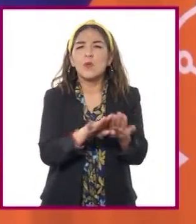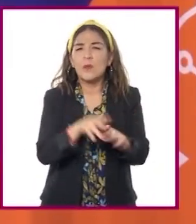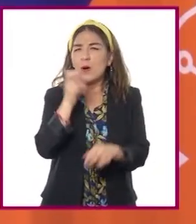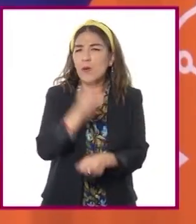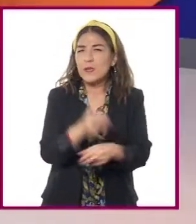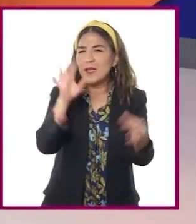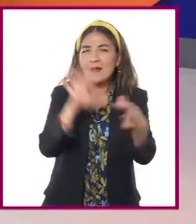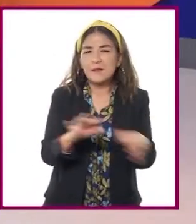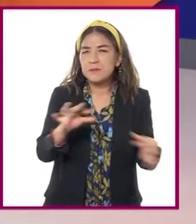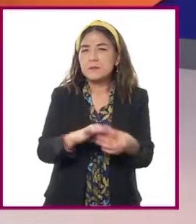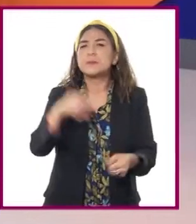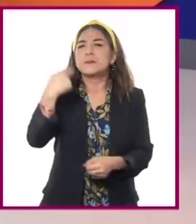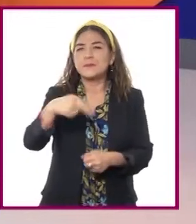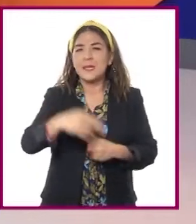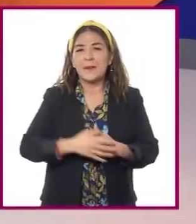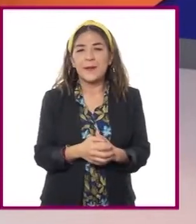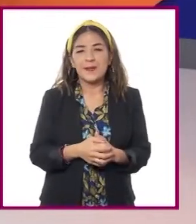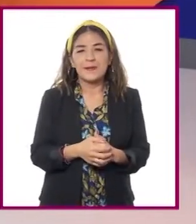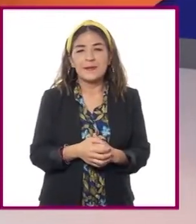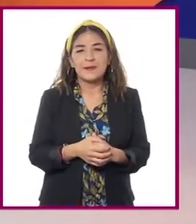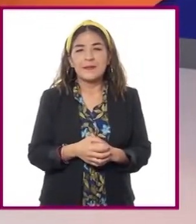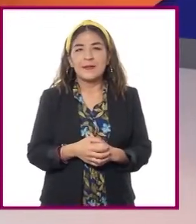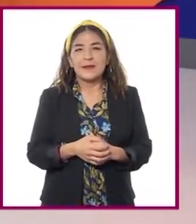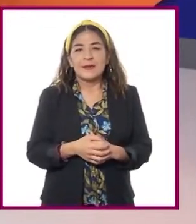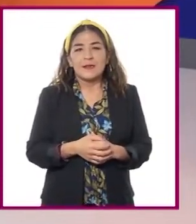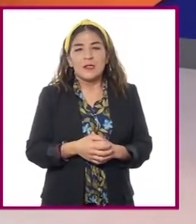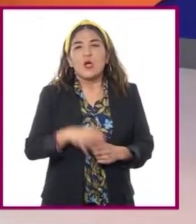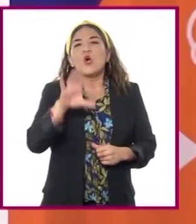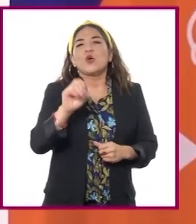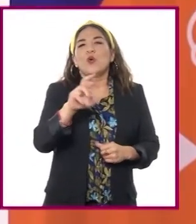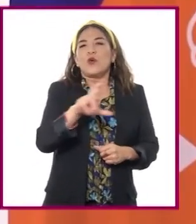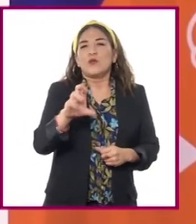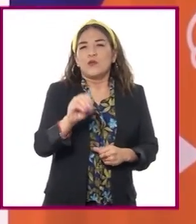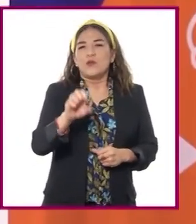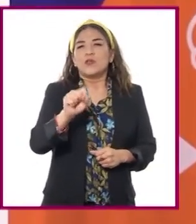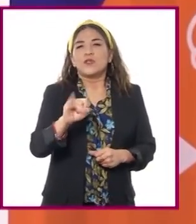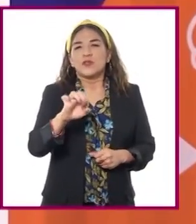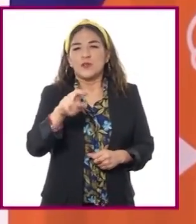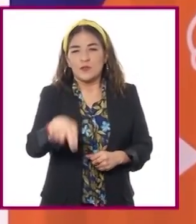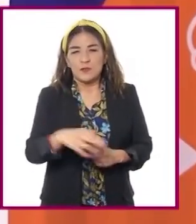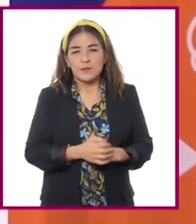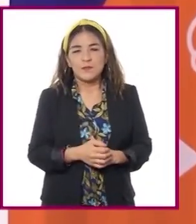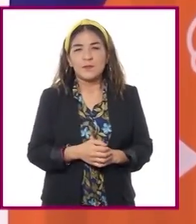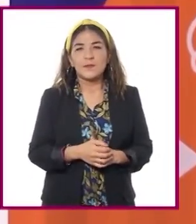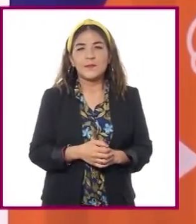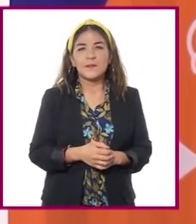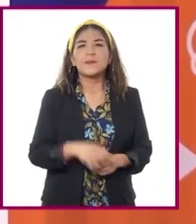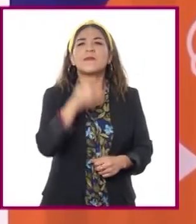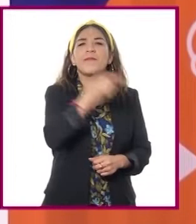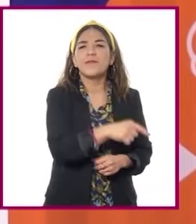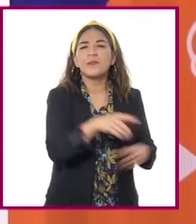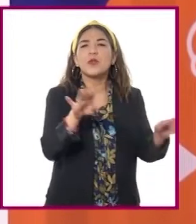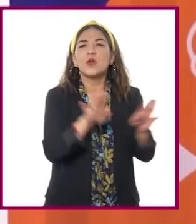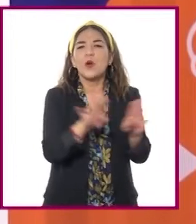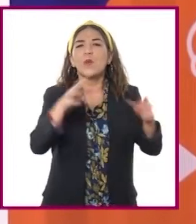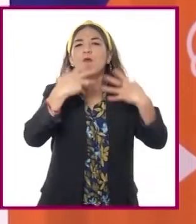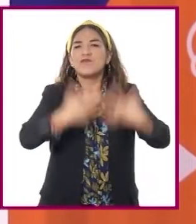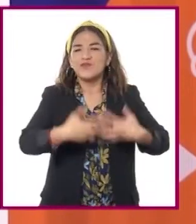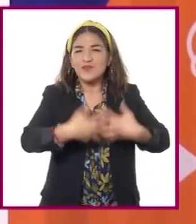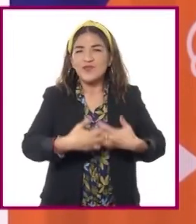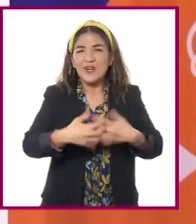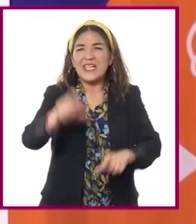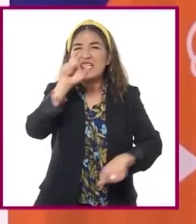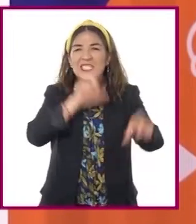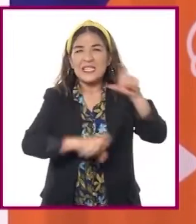que hablamos se llama corrosión. La corrosión es un proceso químico